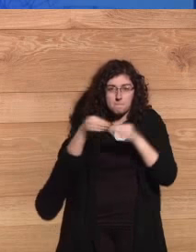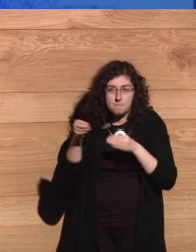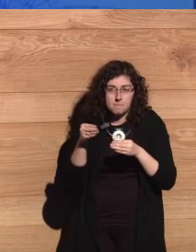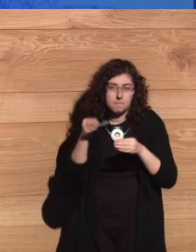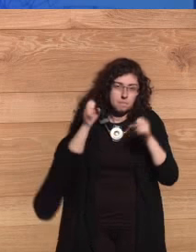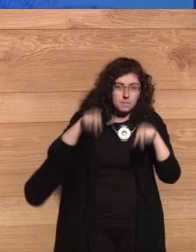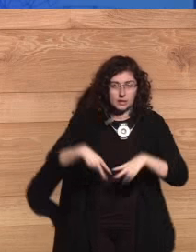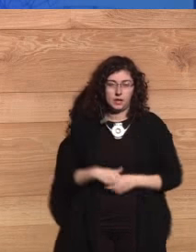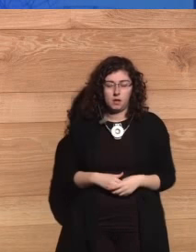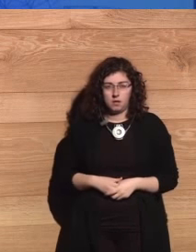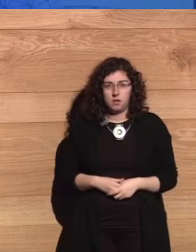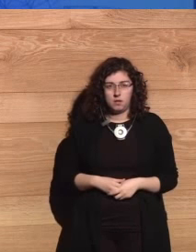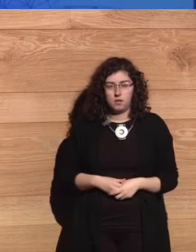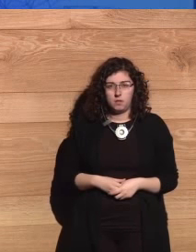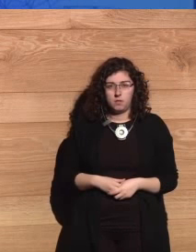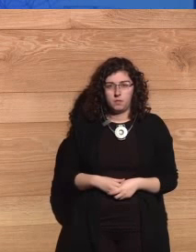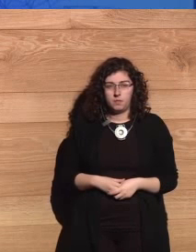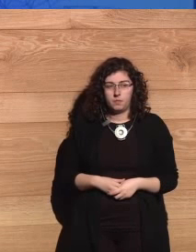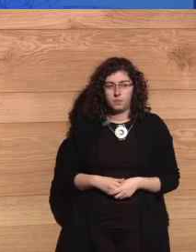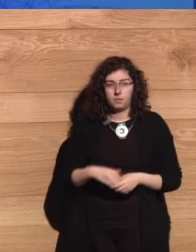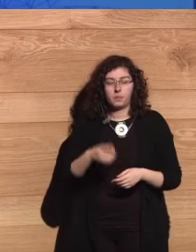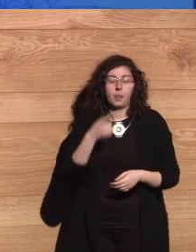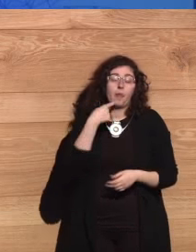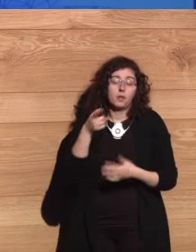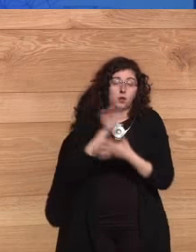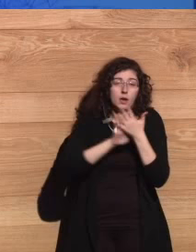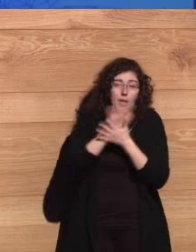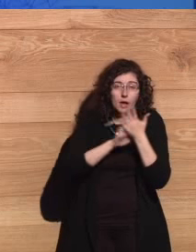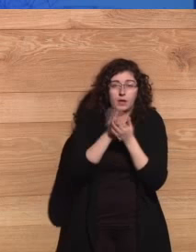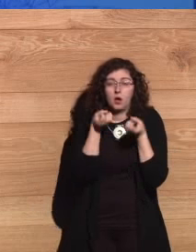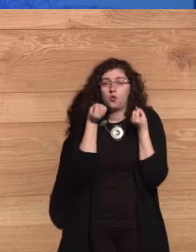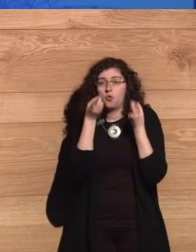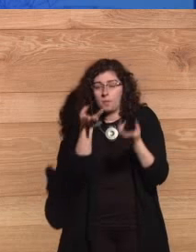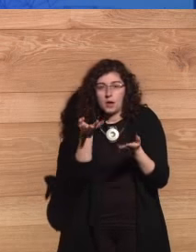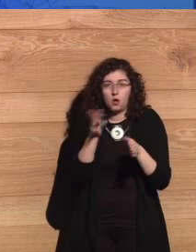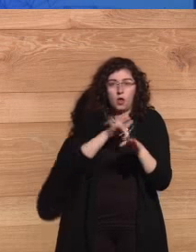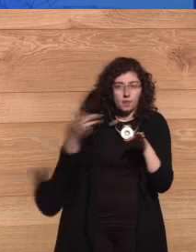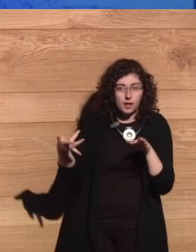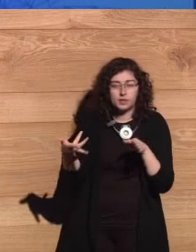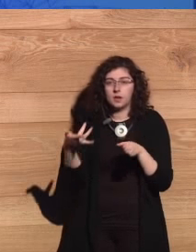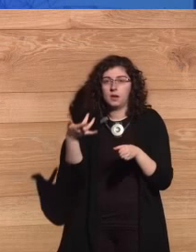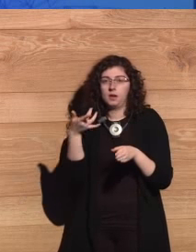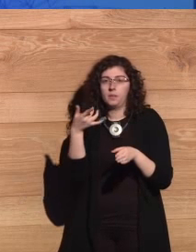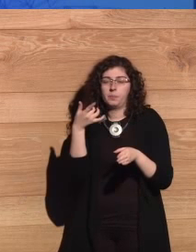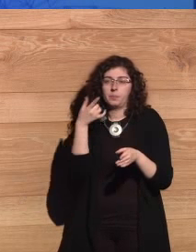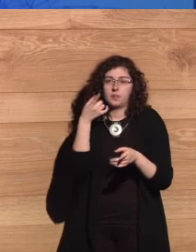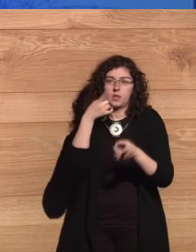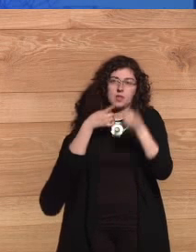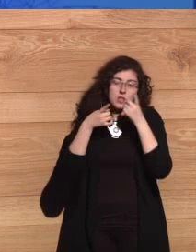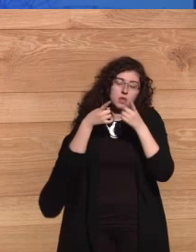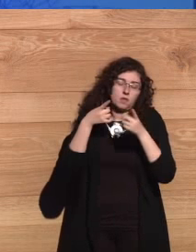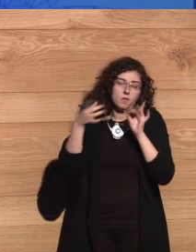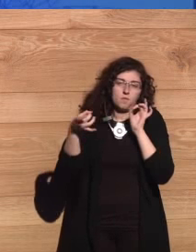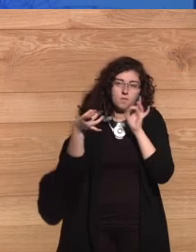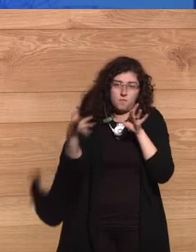Y debo señalarlo que estamos hablando de lo numérico, de lo digital, de la informatización,